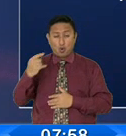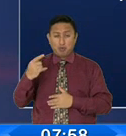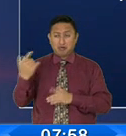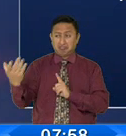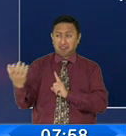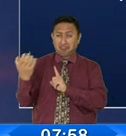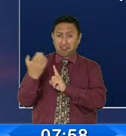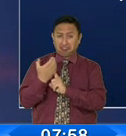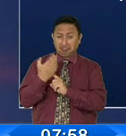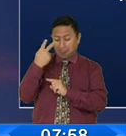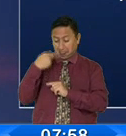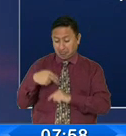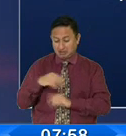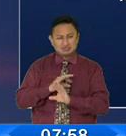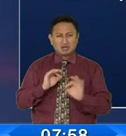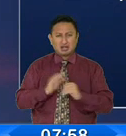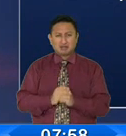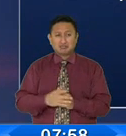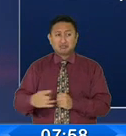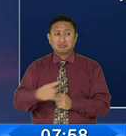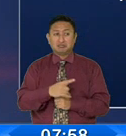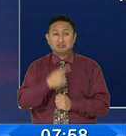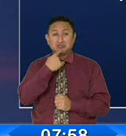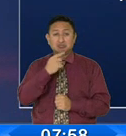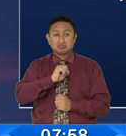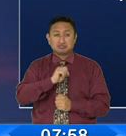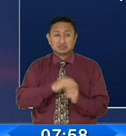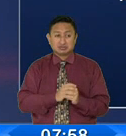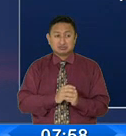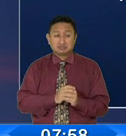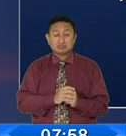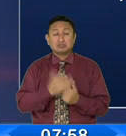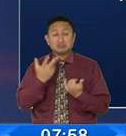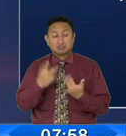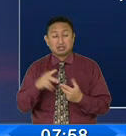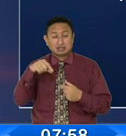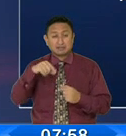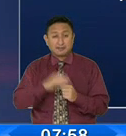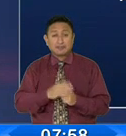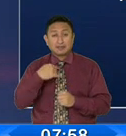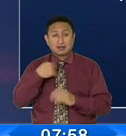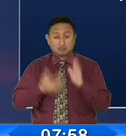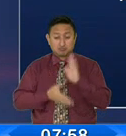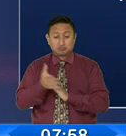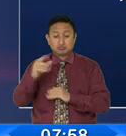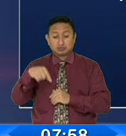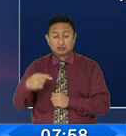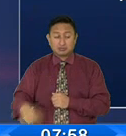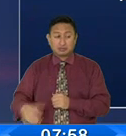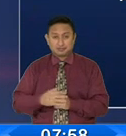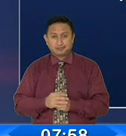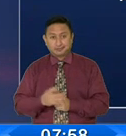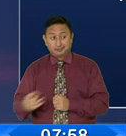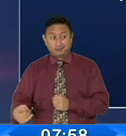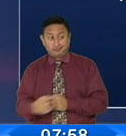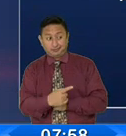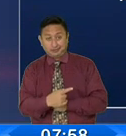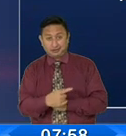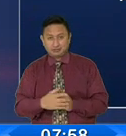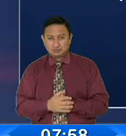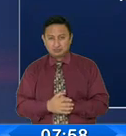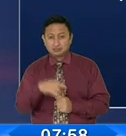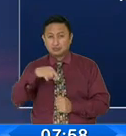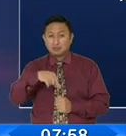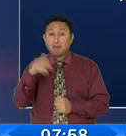ciertas cosas, no harían ciertas insinuaciones porque también pasa que uno sale y comentan, ah, como esa chica es